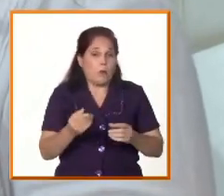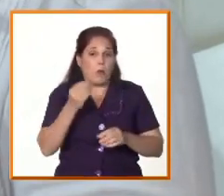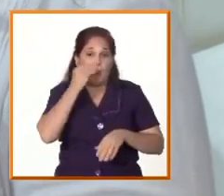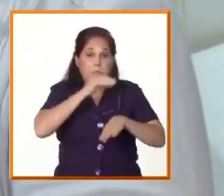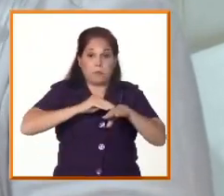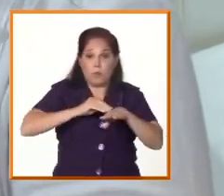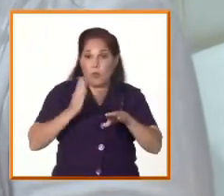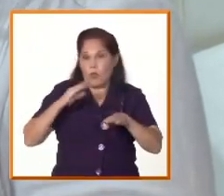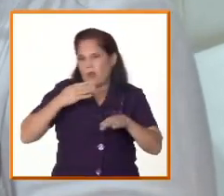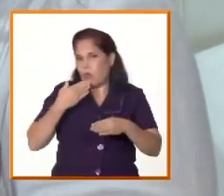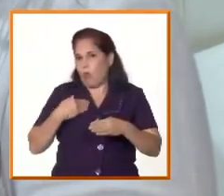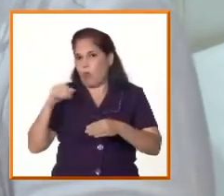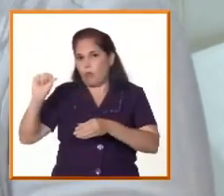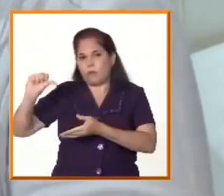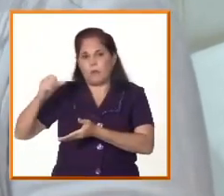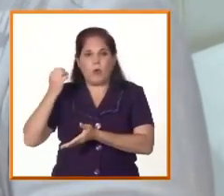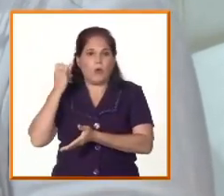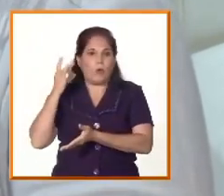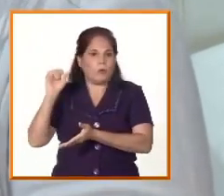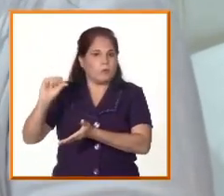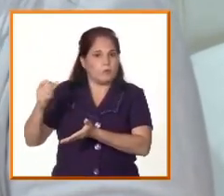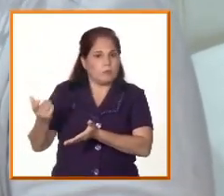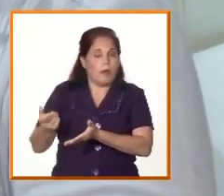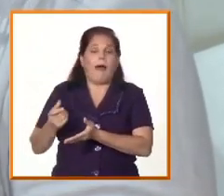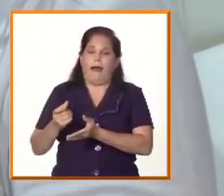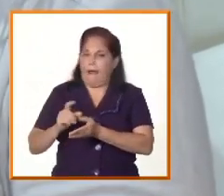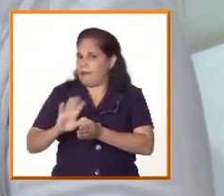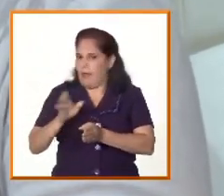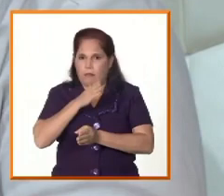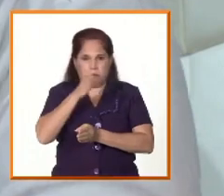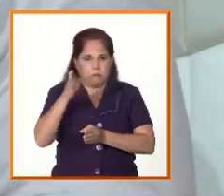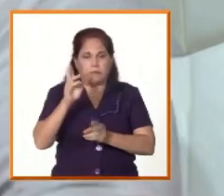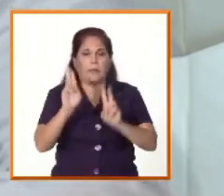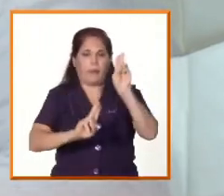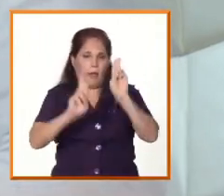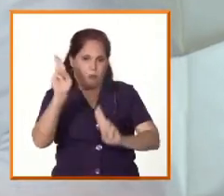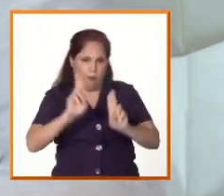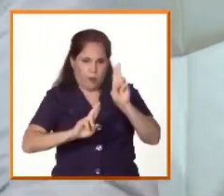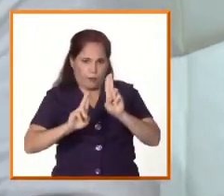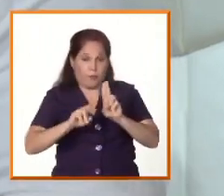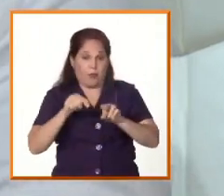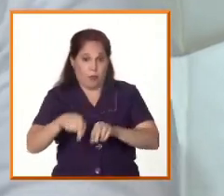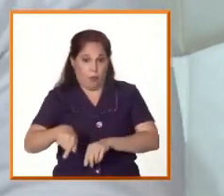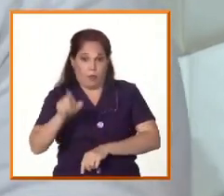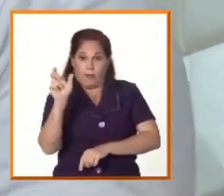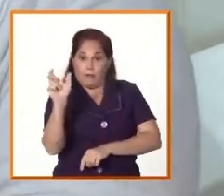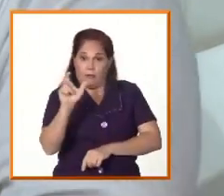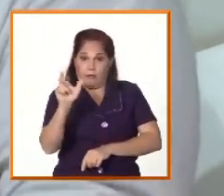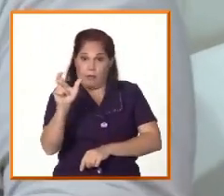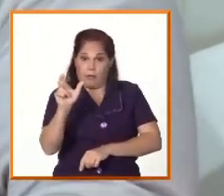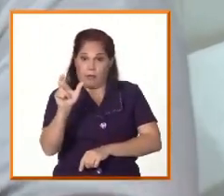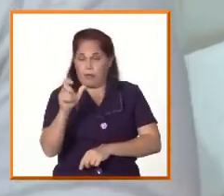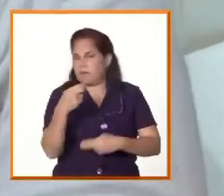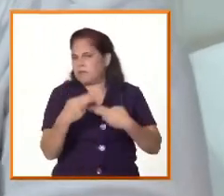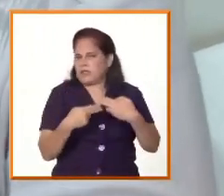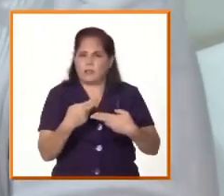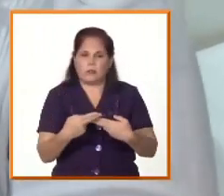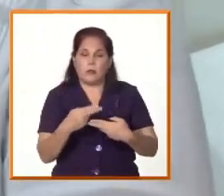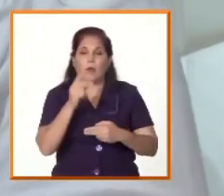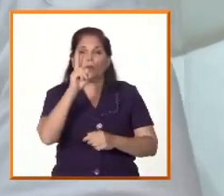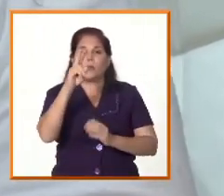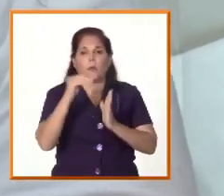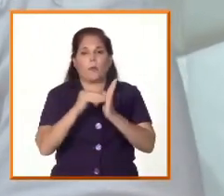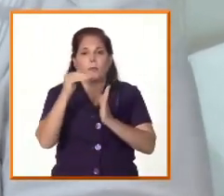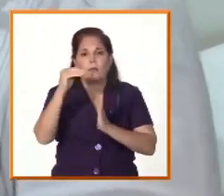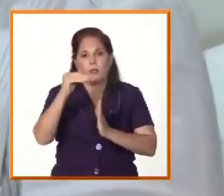hoy tenemos hoy hasta la fecha hemos logrado sacar de decir a través de a Cuba más de dos